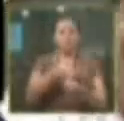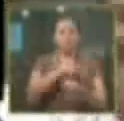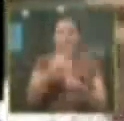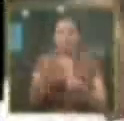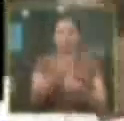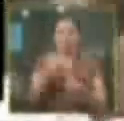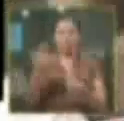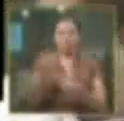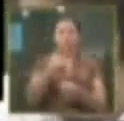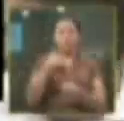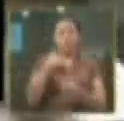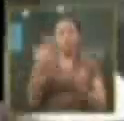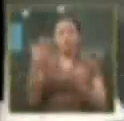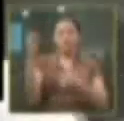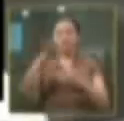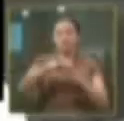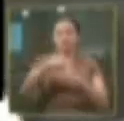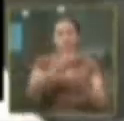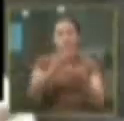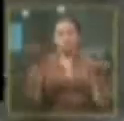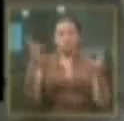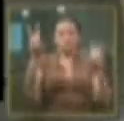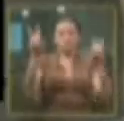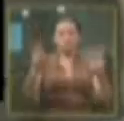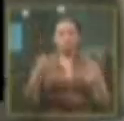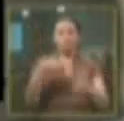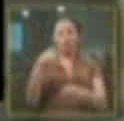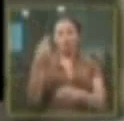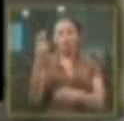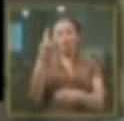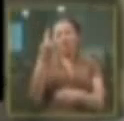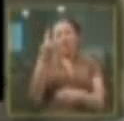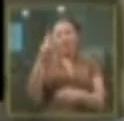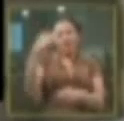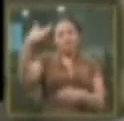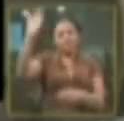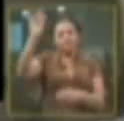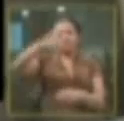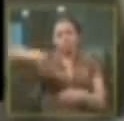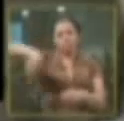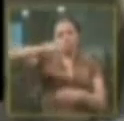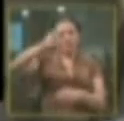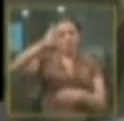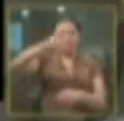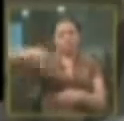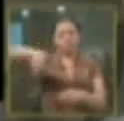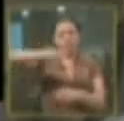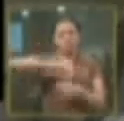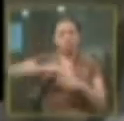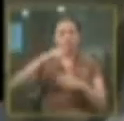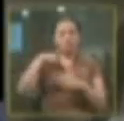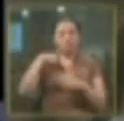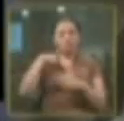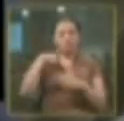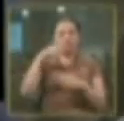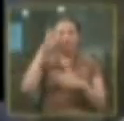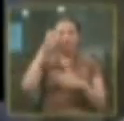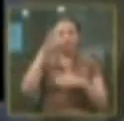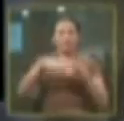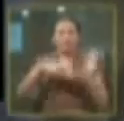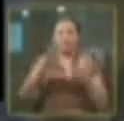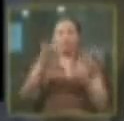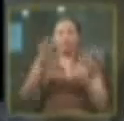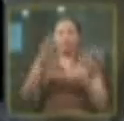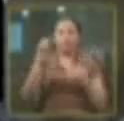Yo quisiera que se vote el tema y ojalá tengamos unanimidad en este tema que es importante. y yo creo que Tito